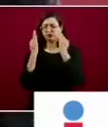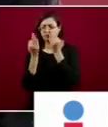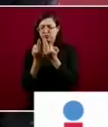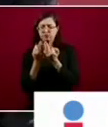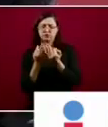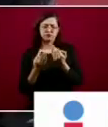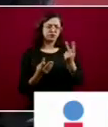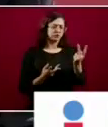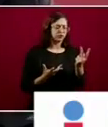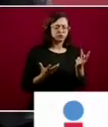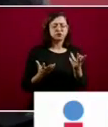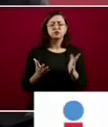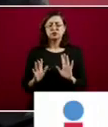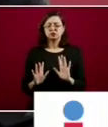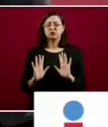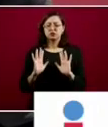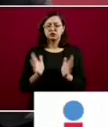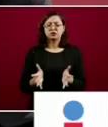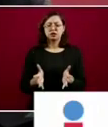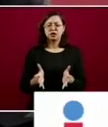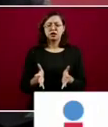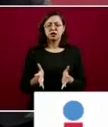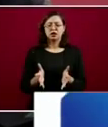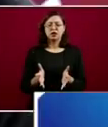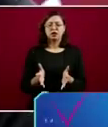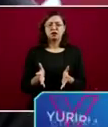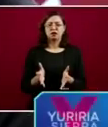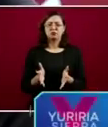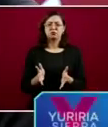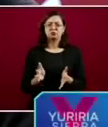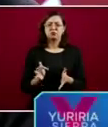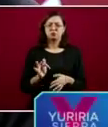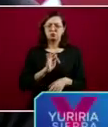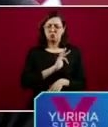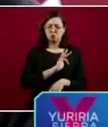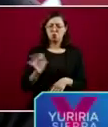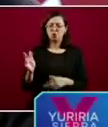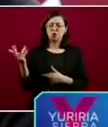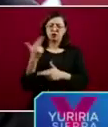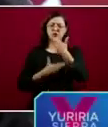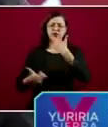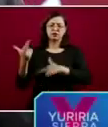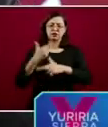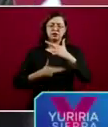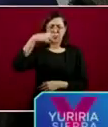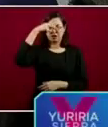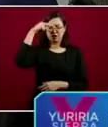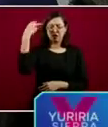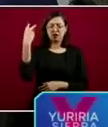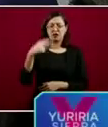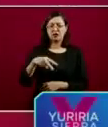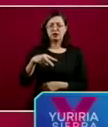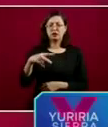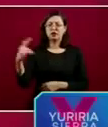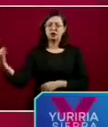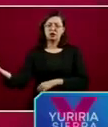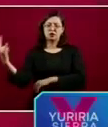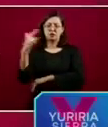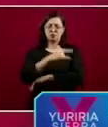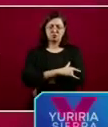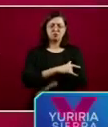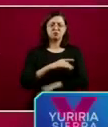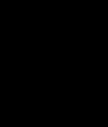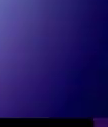ya también hay la posibilidad del retorno por la vía de la aviación